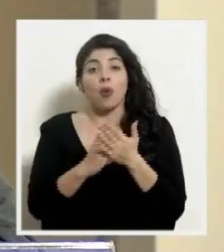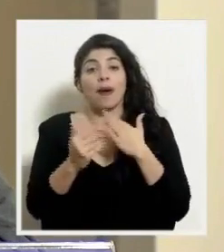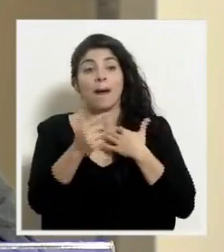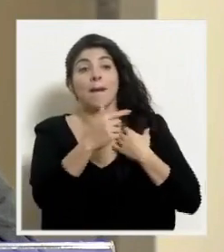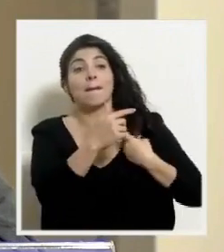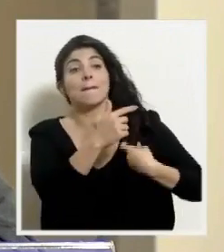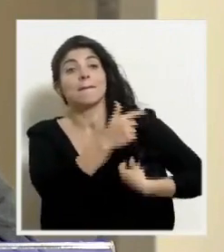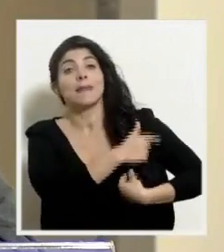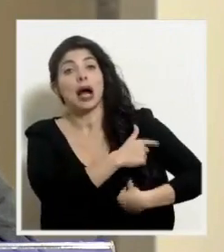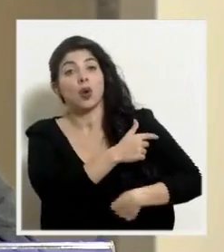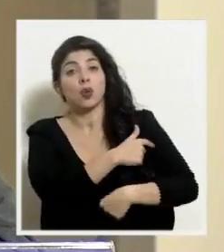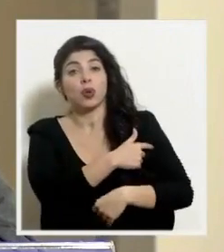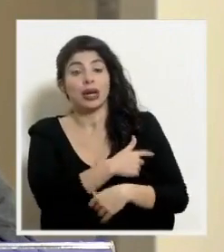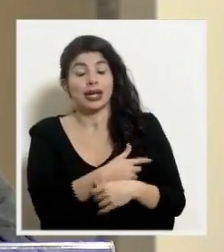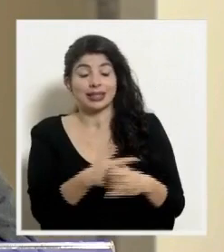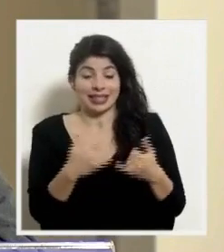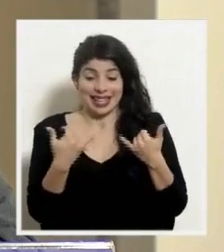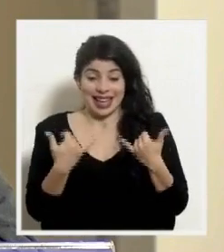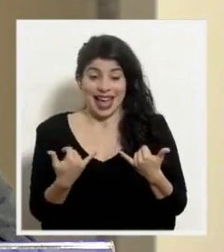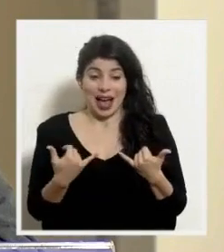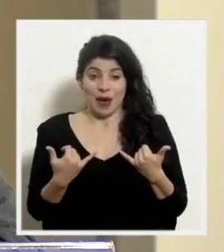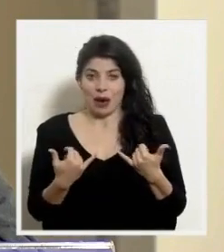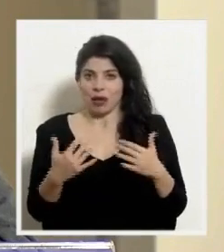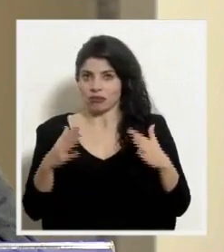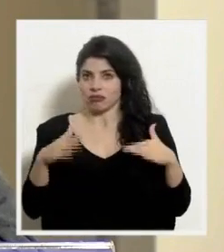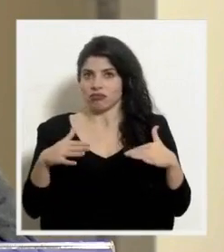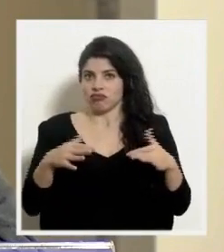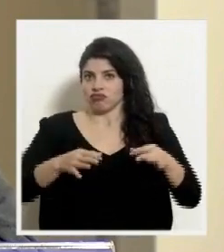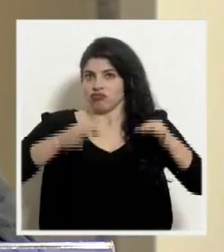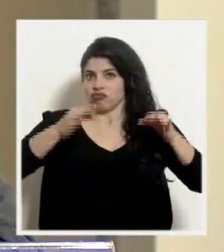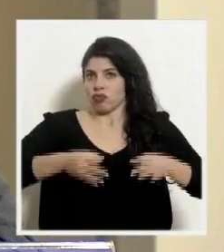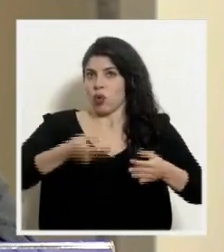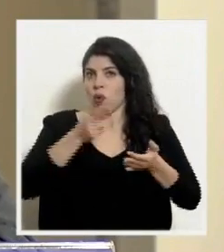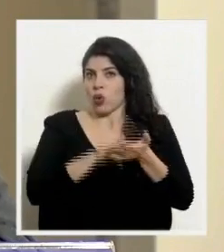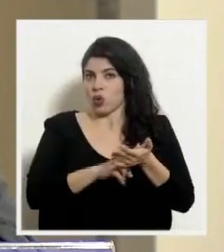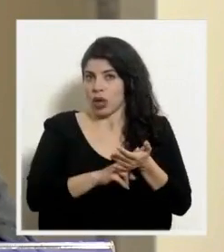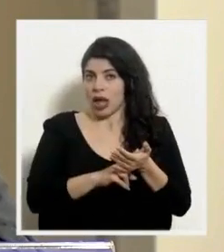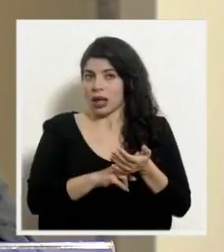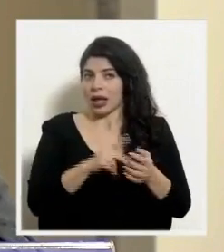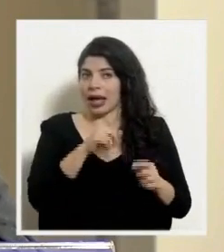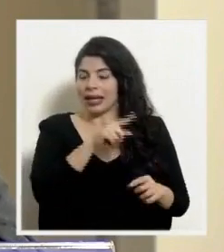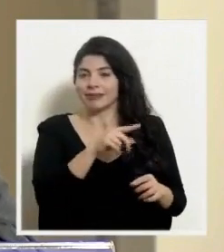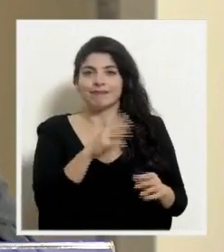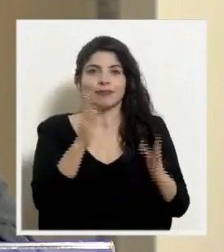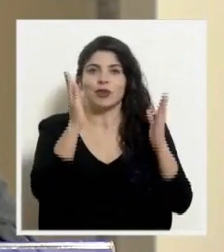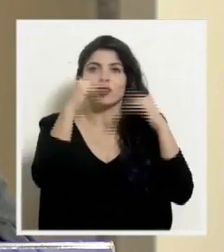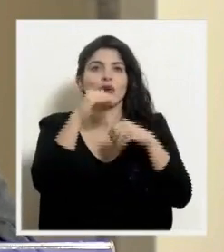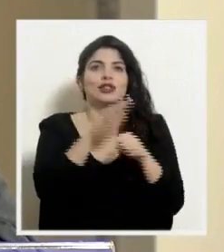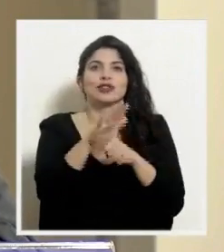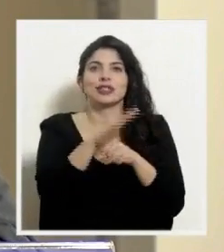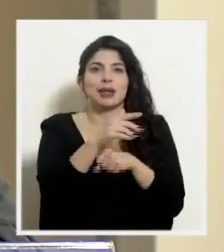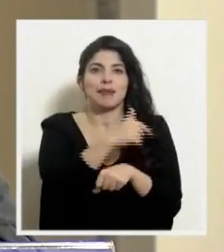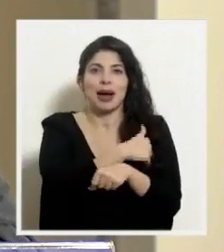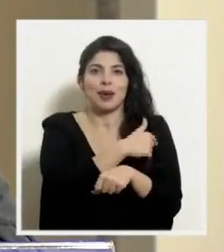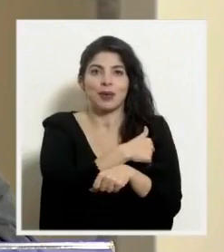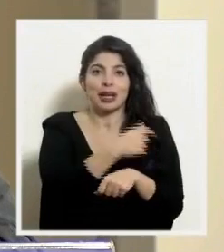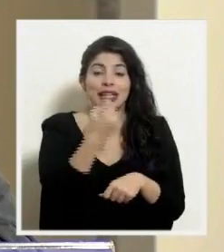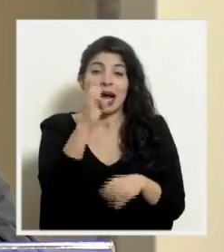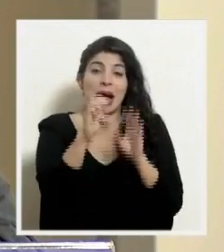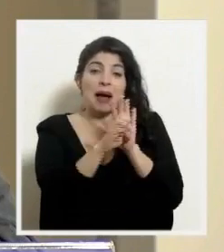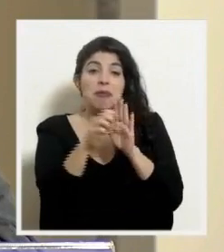vacunas que en este momento no están consideradas en los contratos no tienen disponibilidad para que lleguen al país